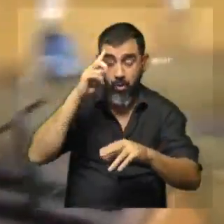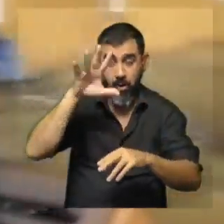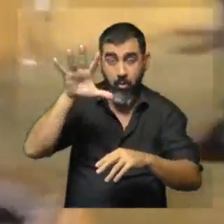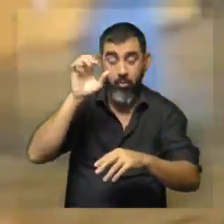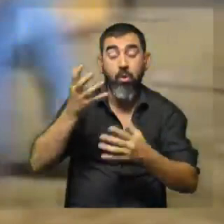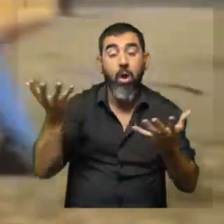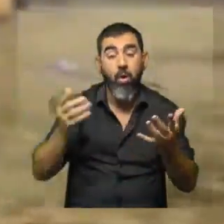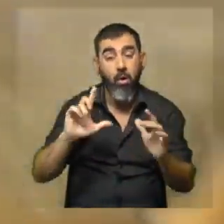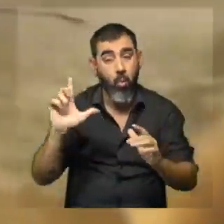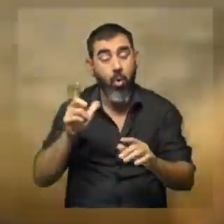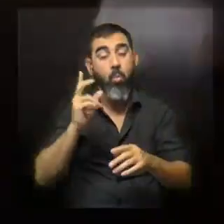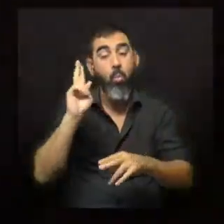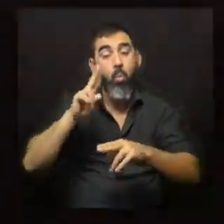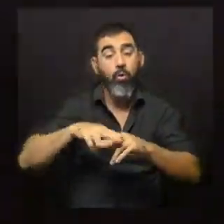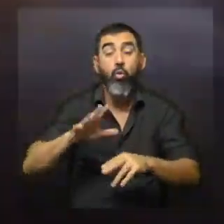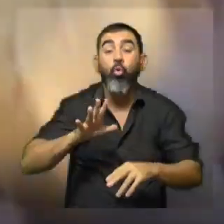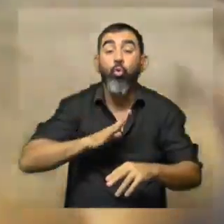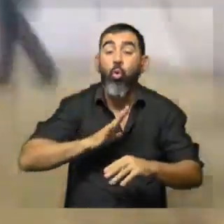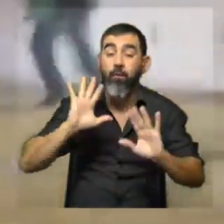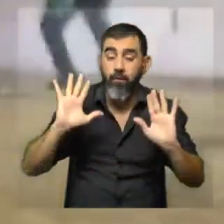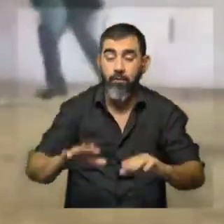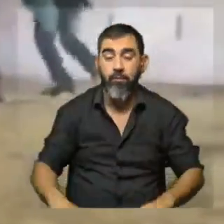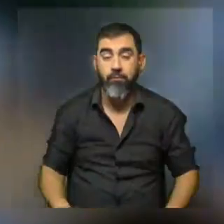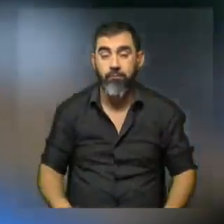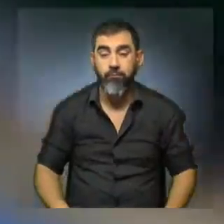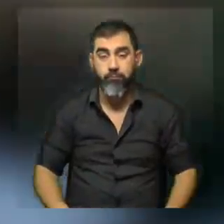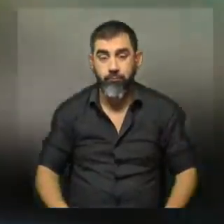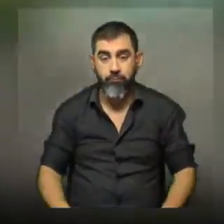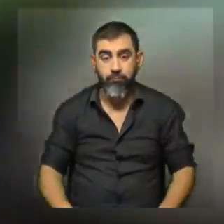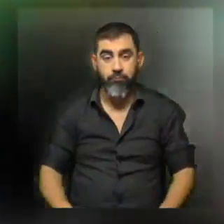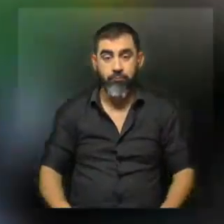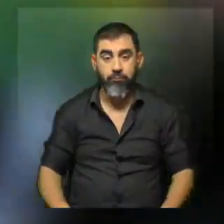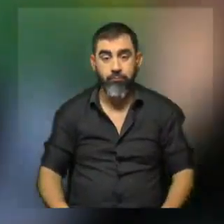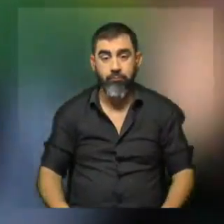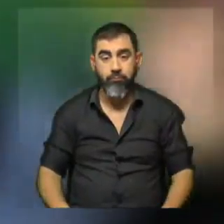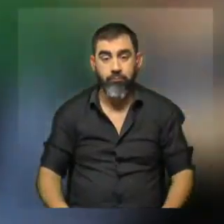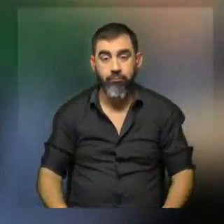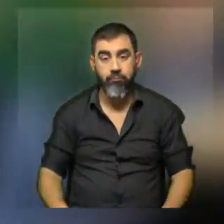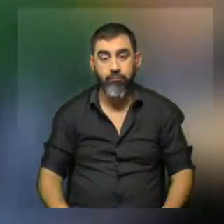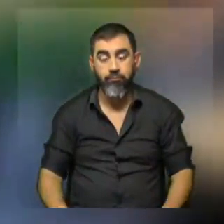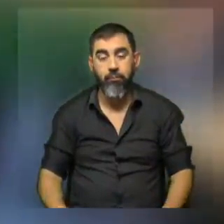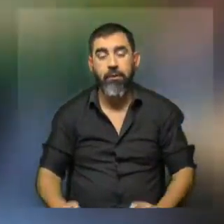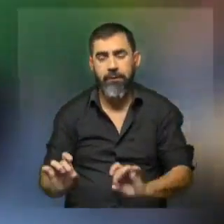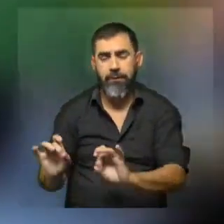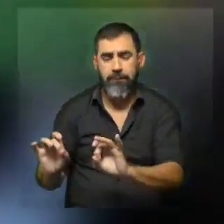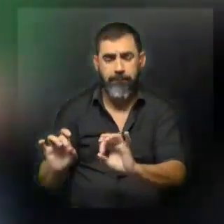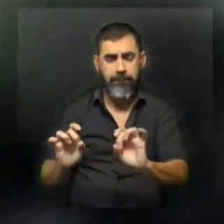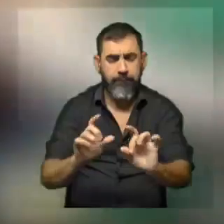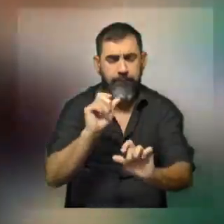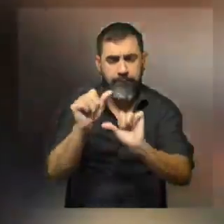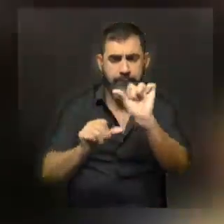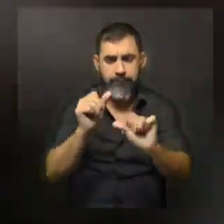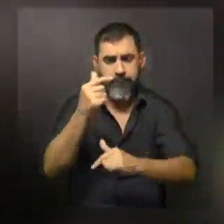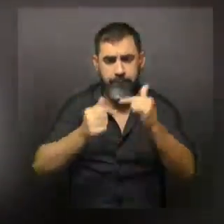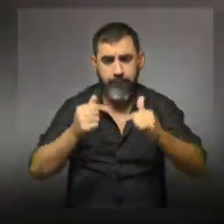este caso no se reportaron todavía ninguna muerte allí los manifestantes. Mucho destrozo, ¿no? Sí. Mucho destrozo.